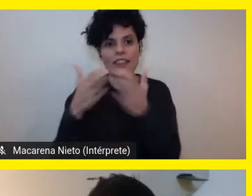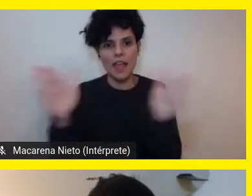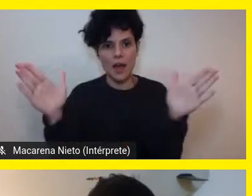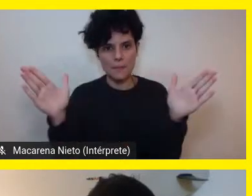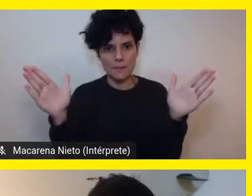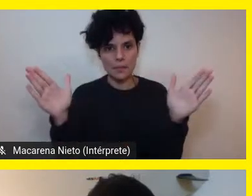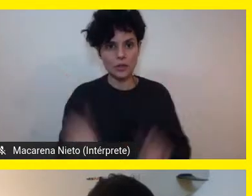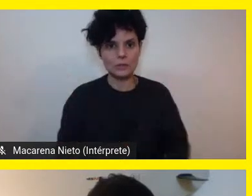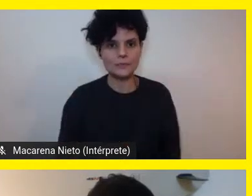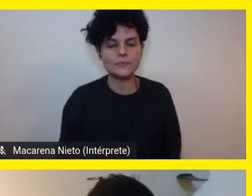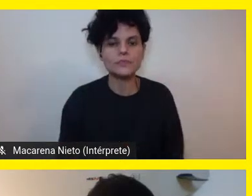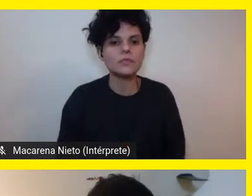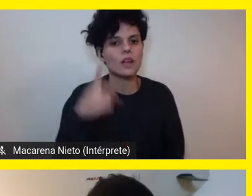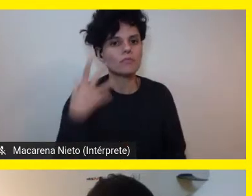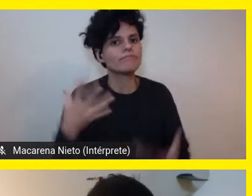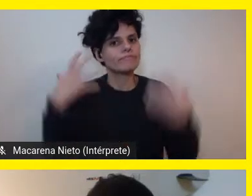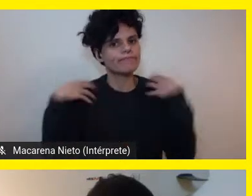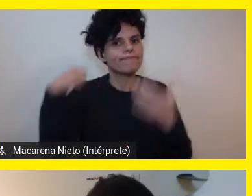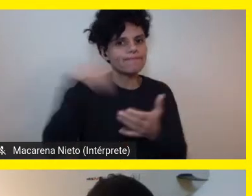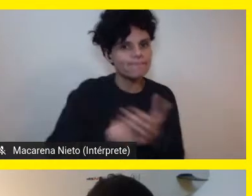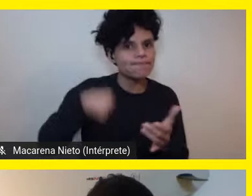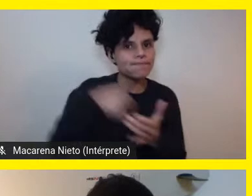una activista política